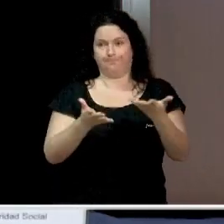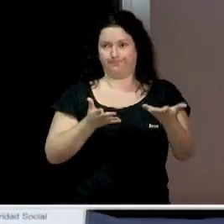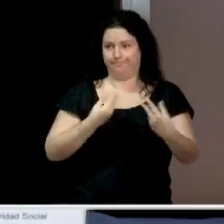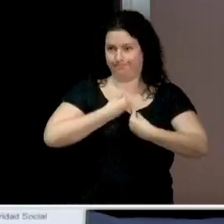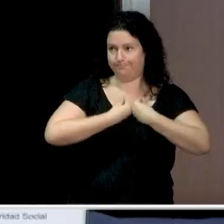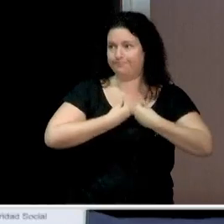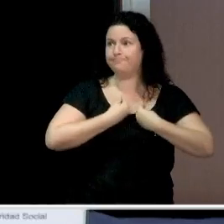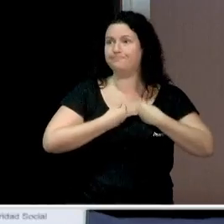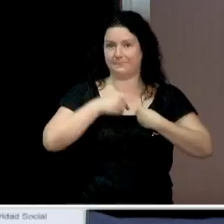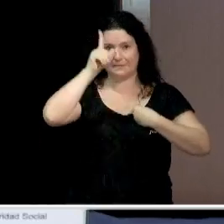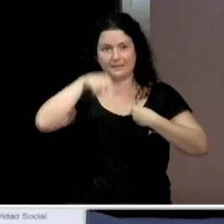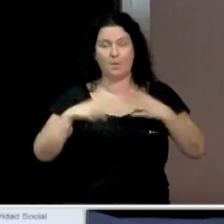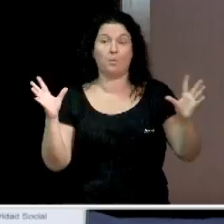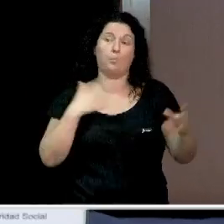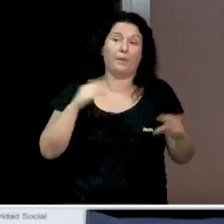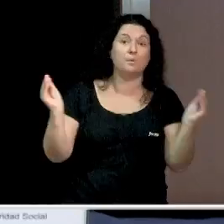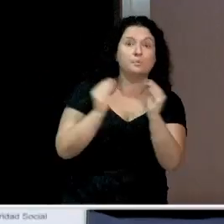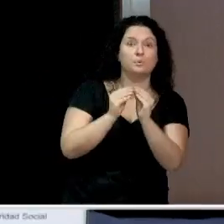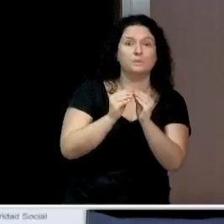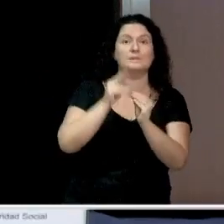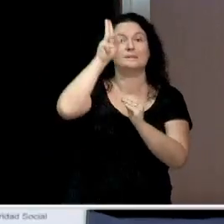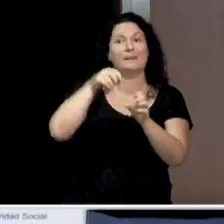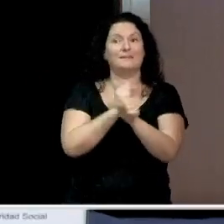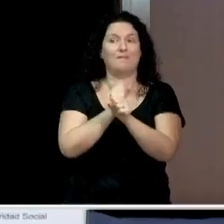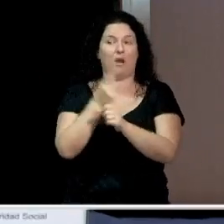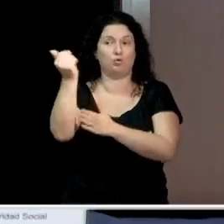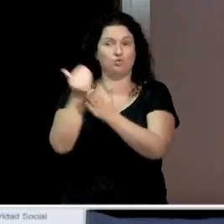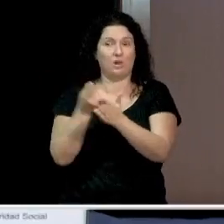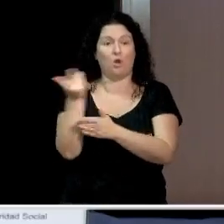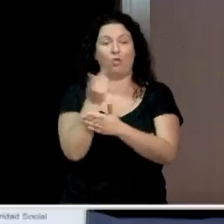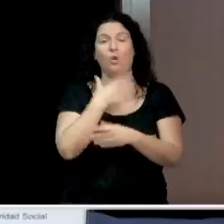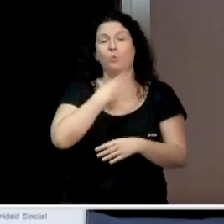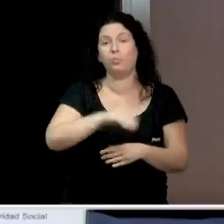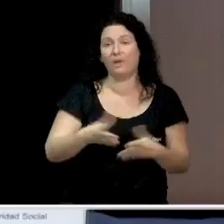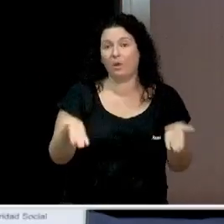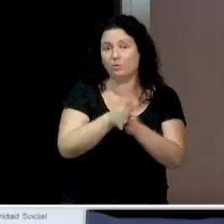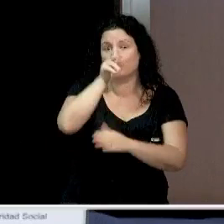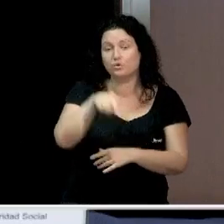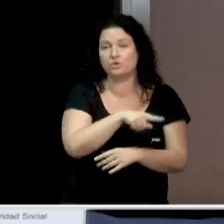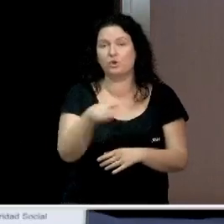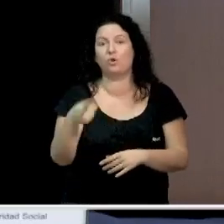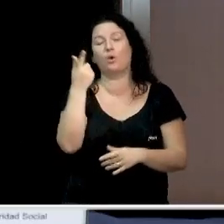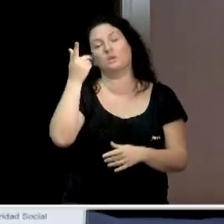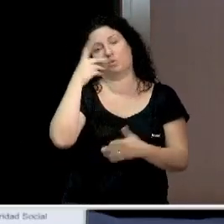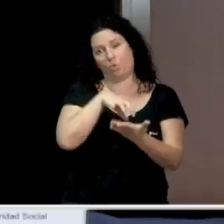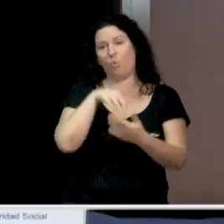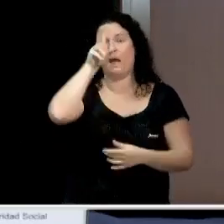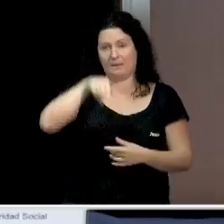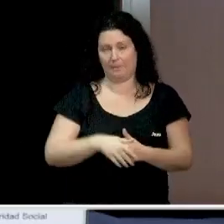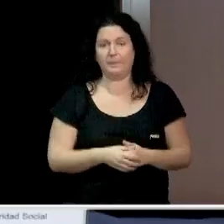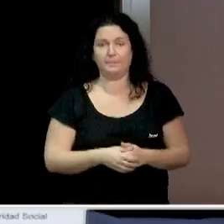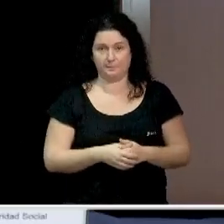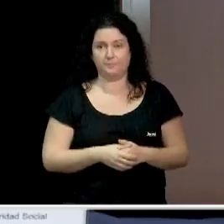su eventual compatibilidad o no con un trabajo remunerado, con una actividad remunerada. Otro elemento a tener en